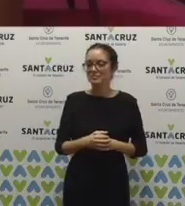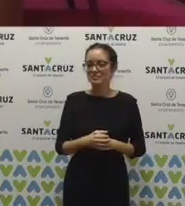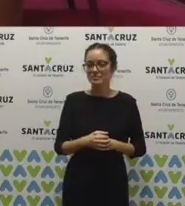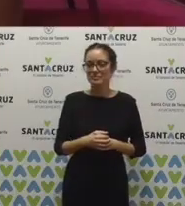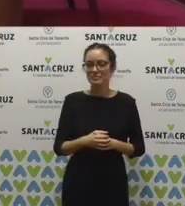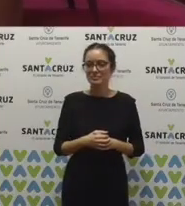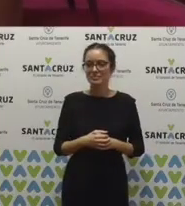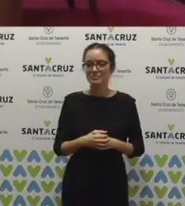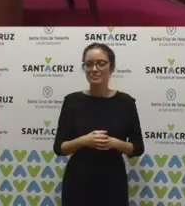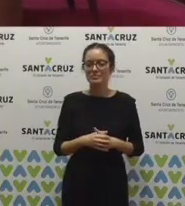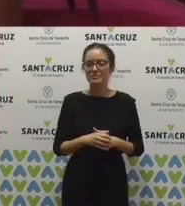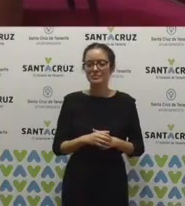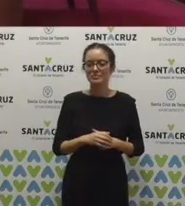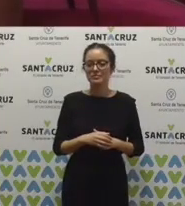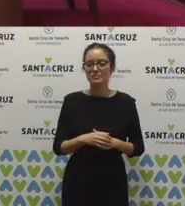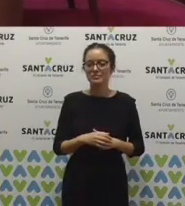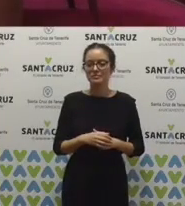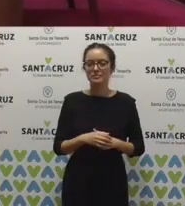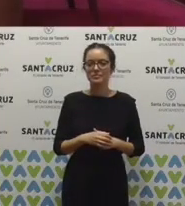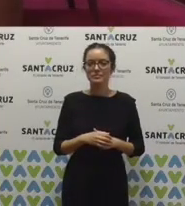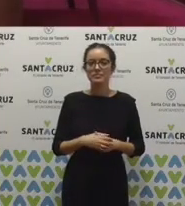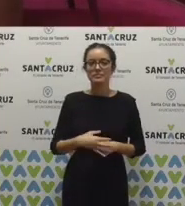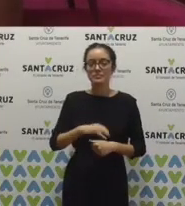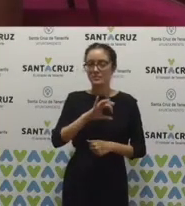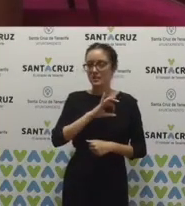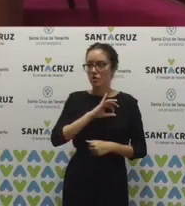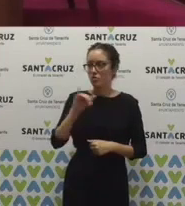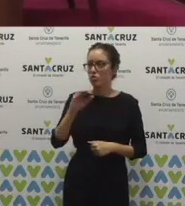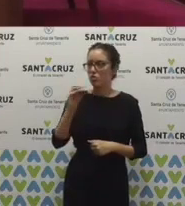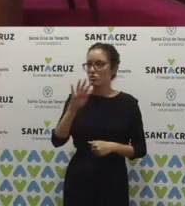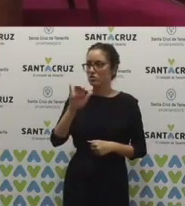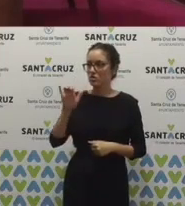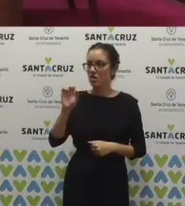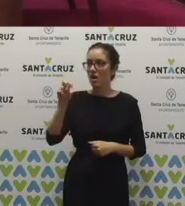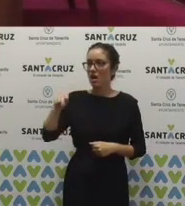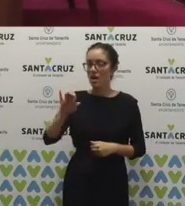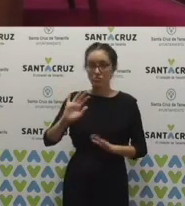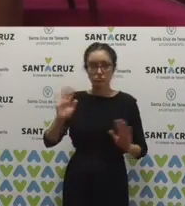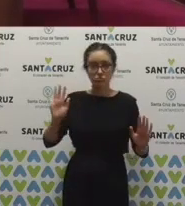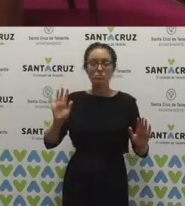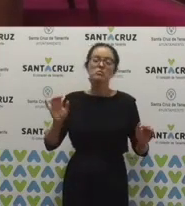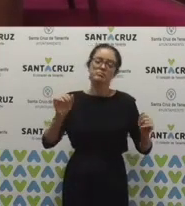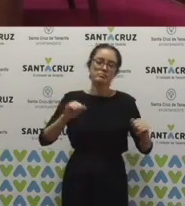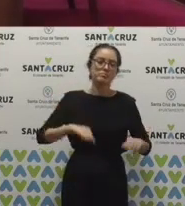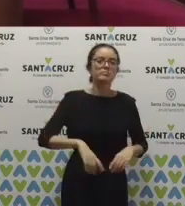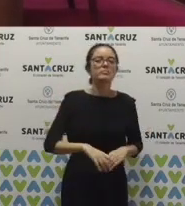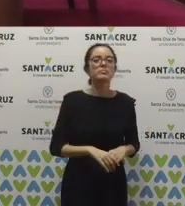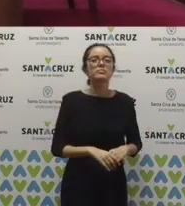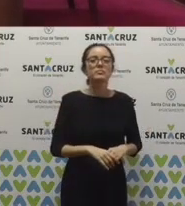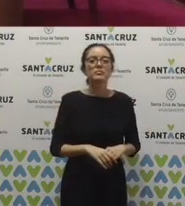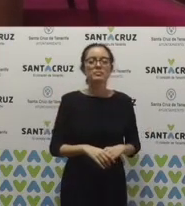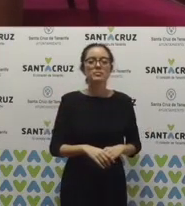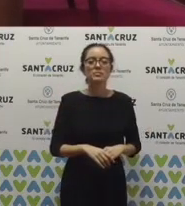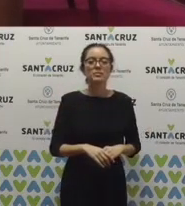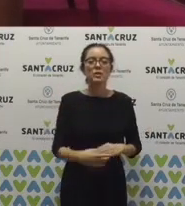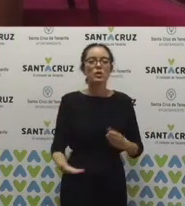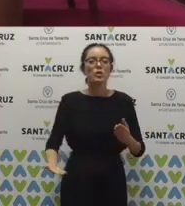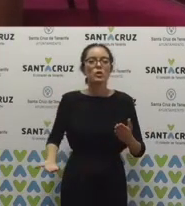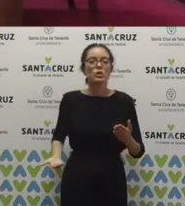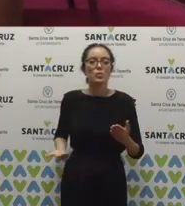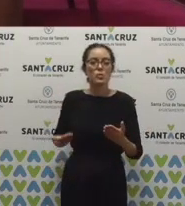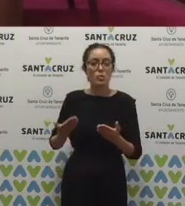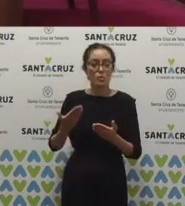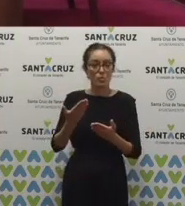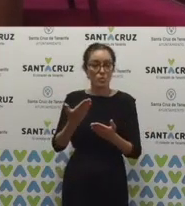tenía mantiene no 2 josé ángel bien pues procesamos a votar la propuesta con